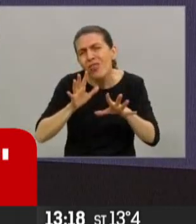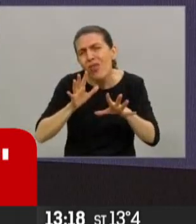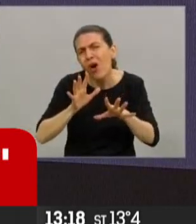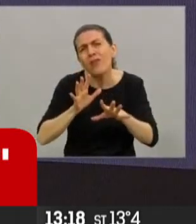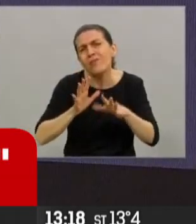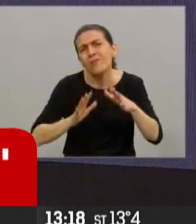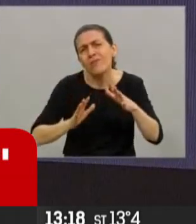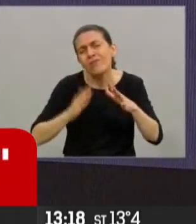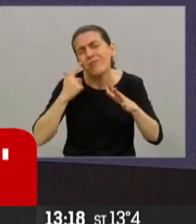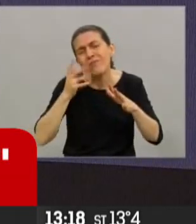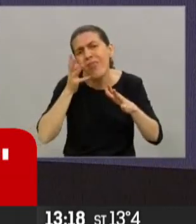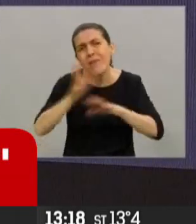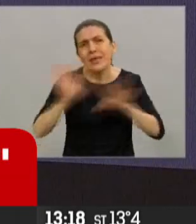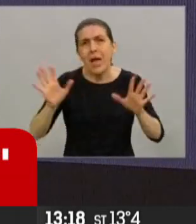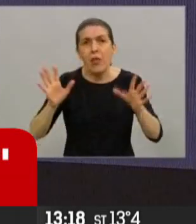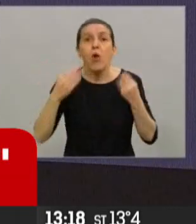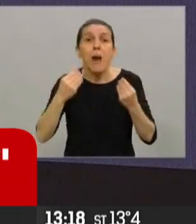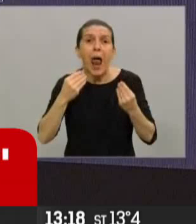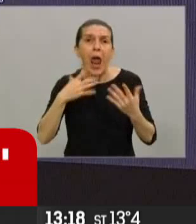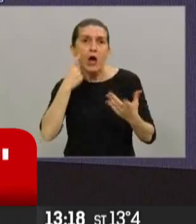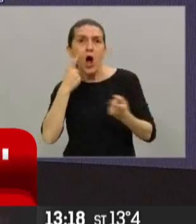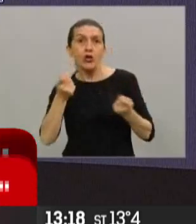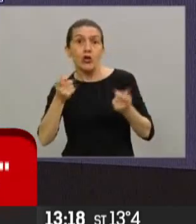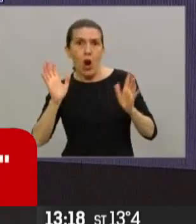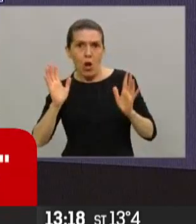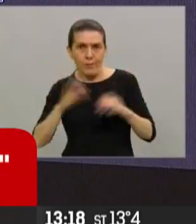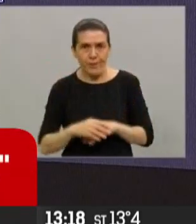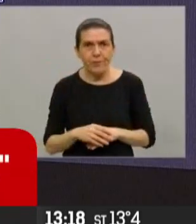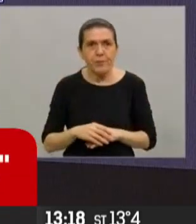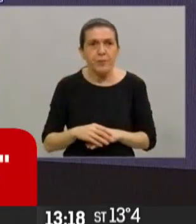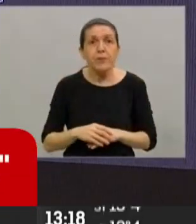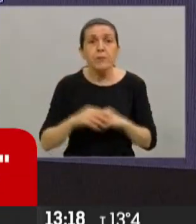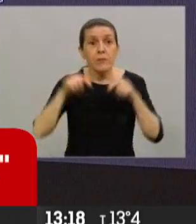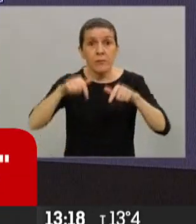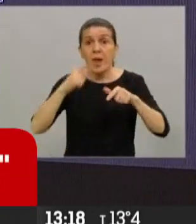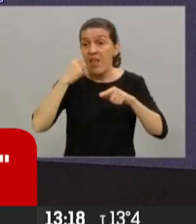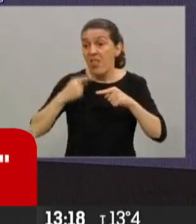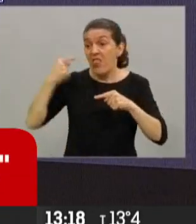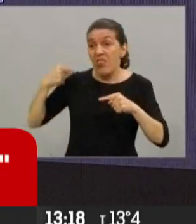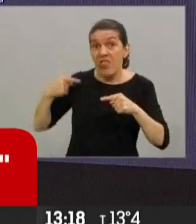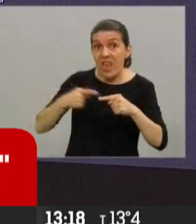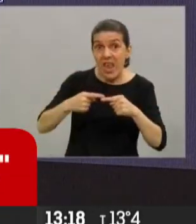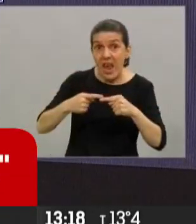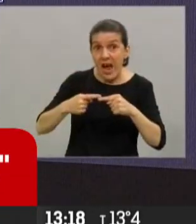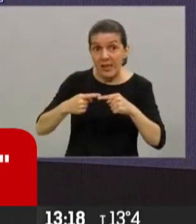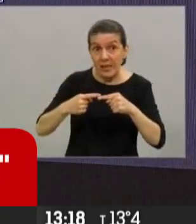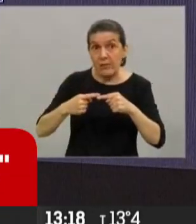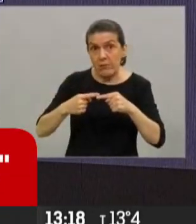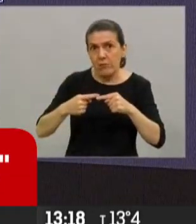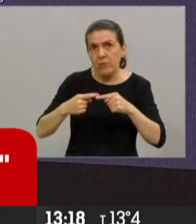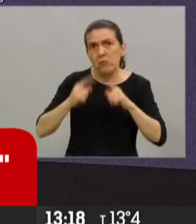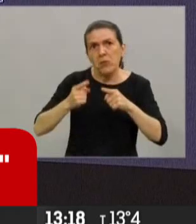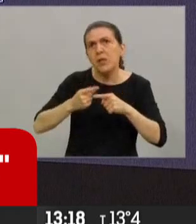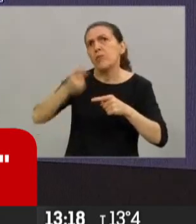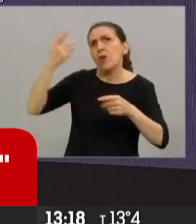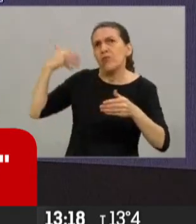que precisamente podamos controlar la situación. En estos días, estos tiempos que